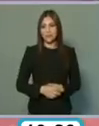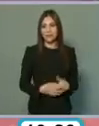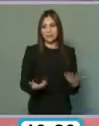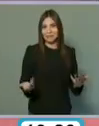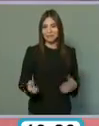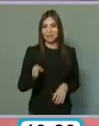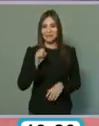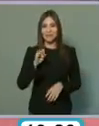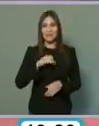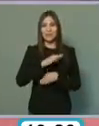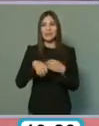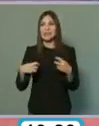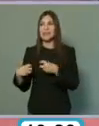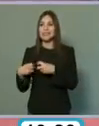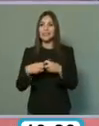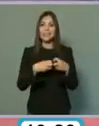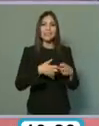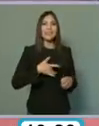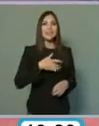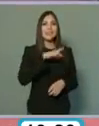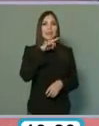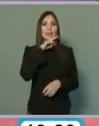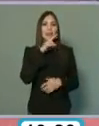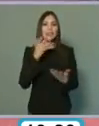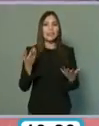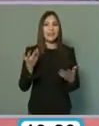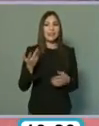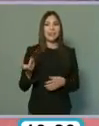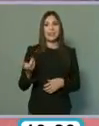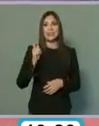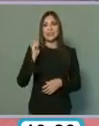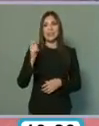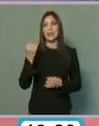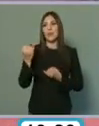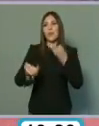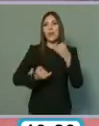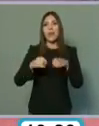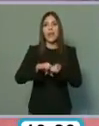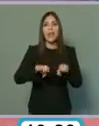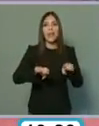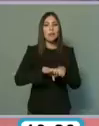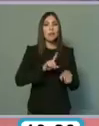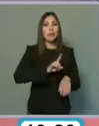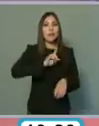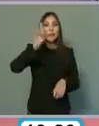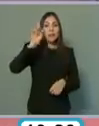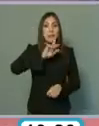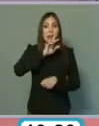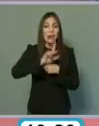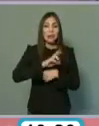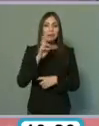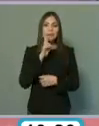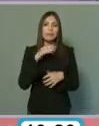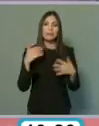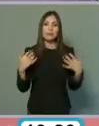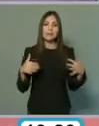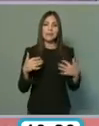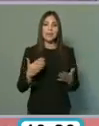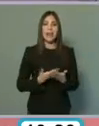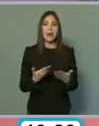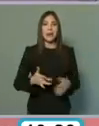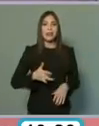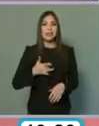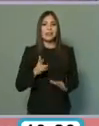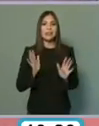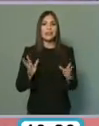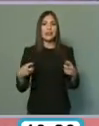tenemos Claro, todos, ¿no? Yo me imagino lo que deben de ser los equipos y bueno, por allá por Rusia, No ¿no? duermen. Pero estamos muy ansiosos y